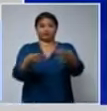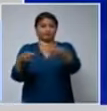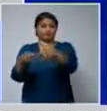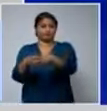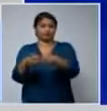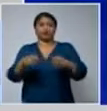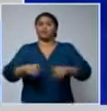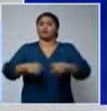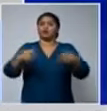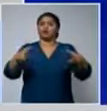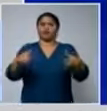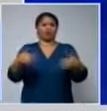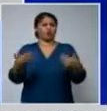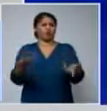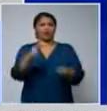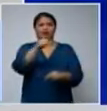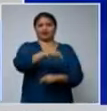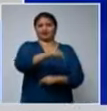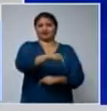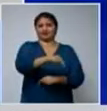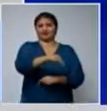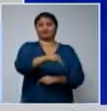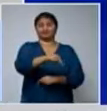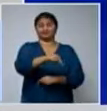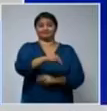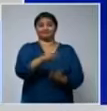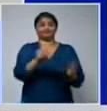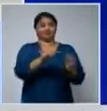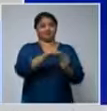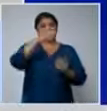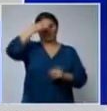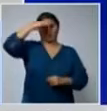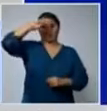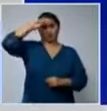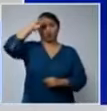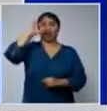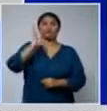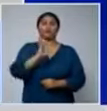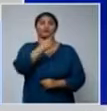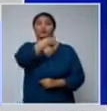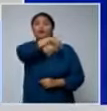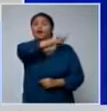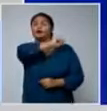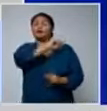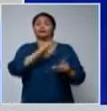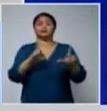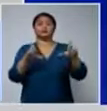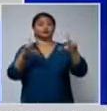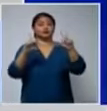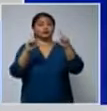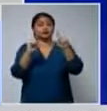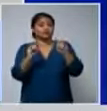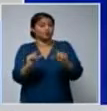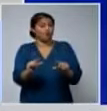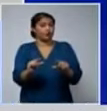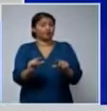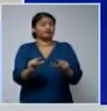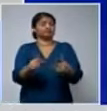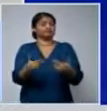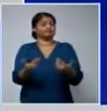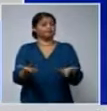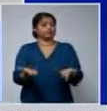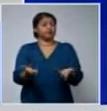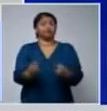autóctonos y ayer una reducción con respecto al